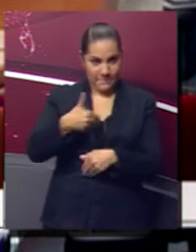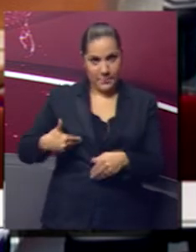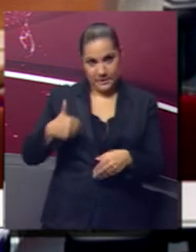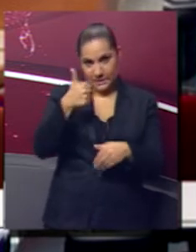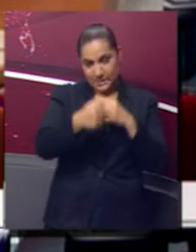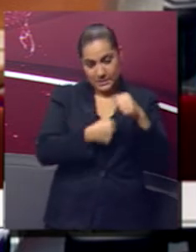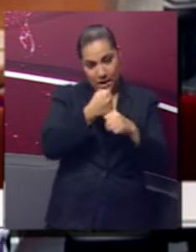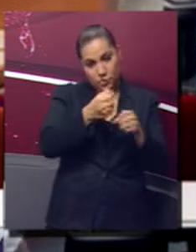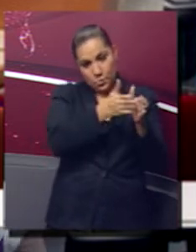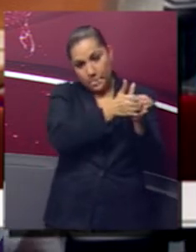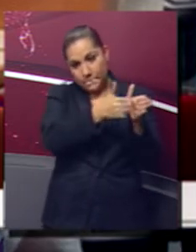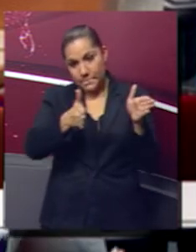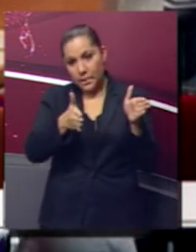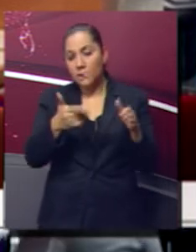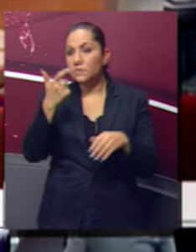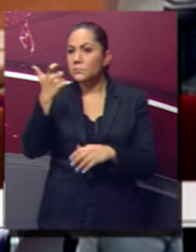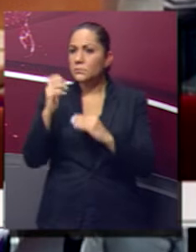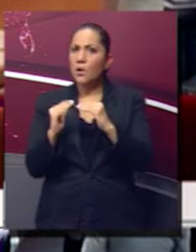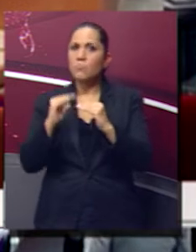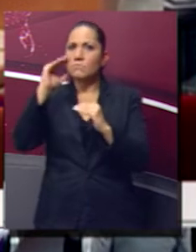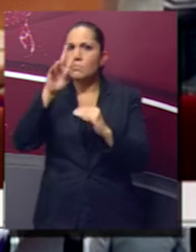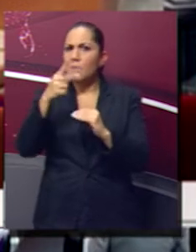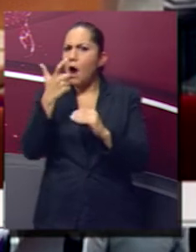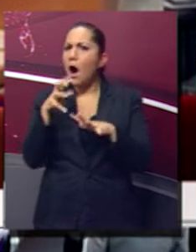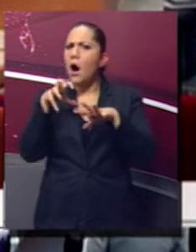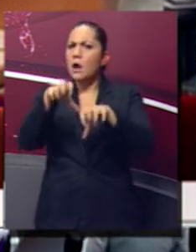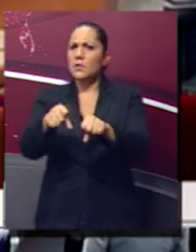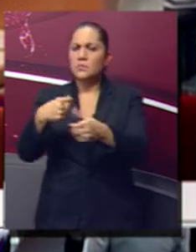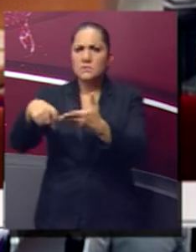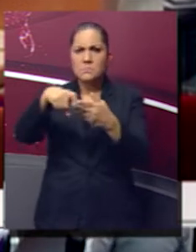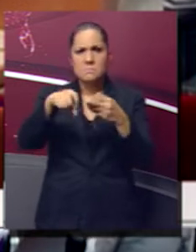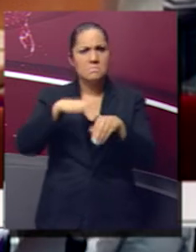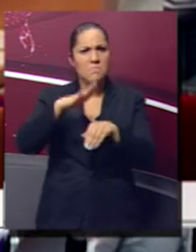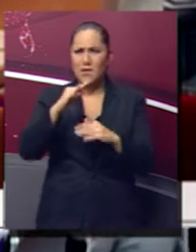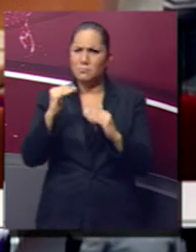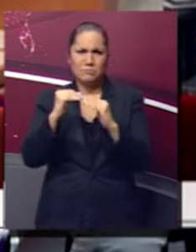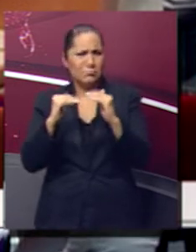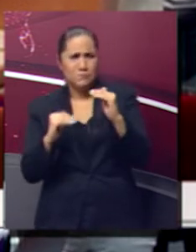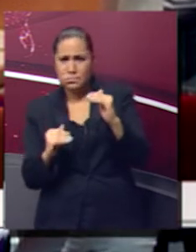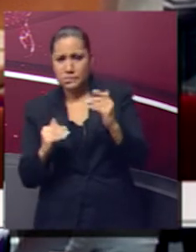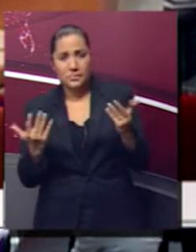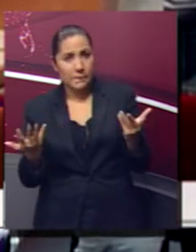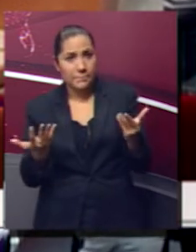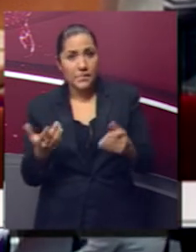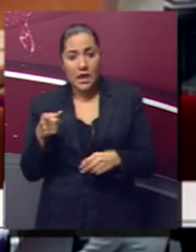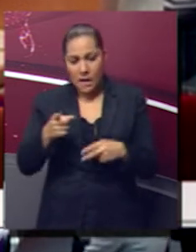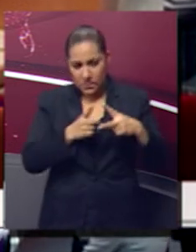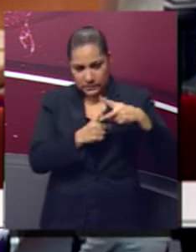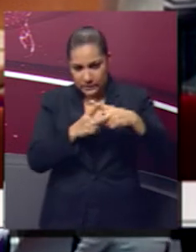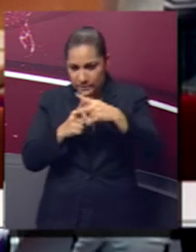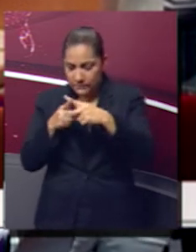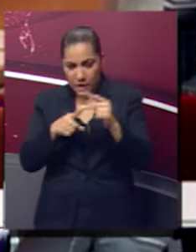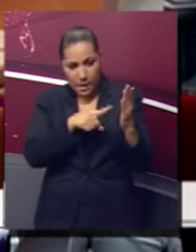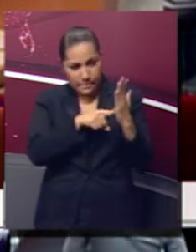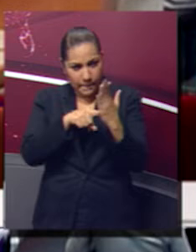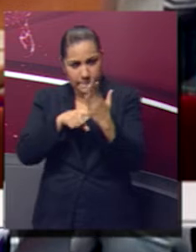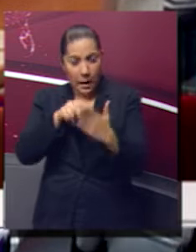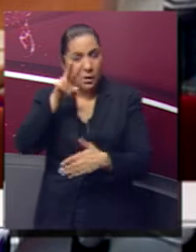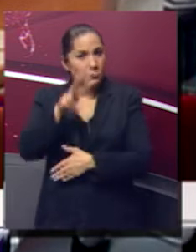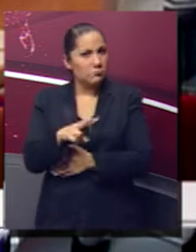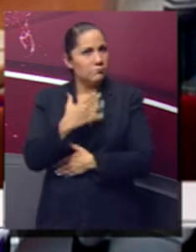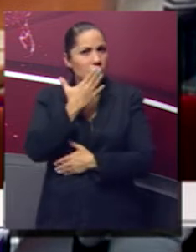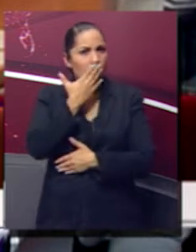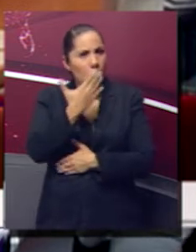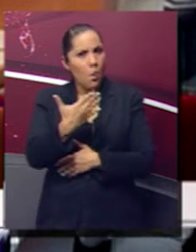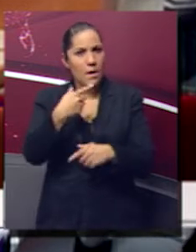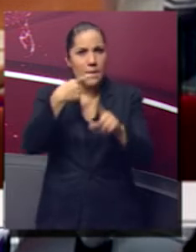con los métodos estadísticos empleados a nivel mundial. Las cifras son poco alentadoras y se agudizan